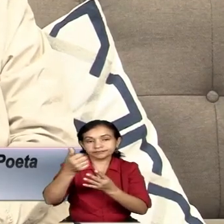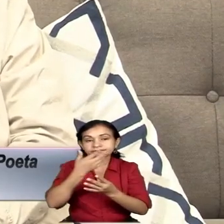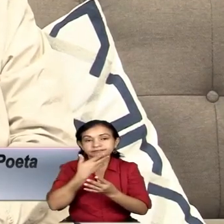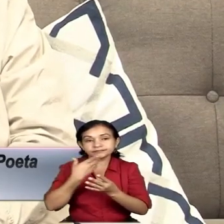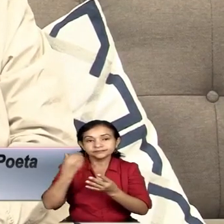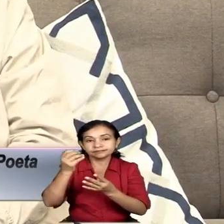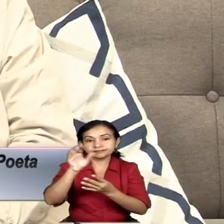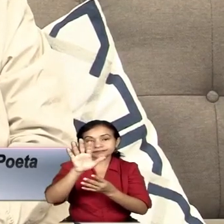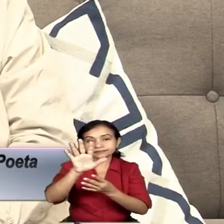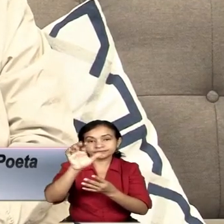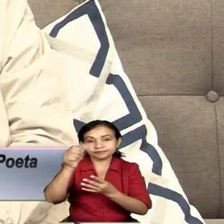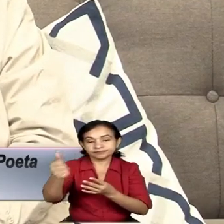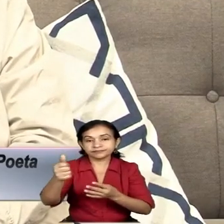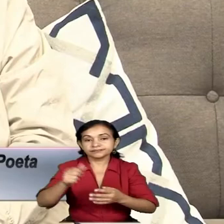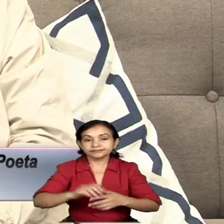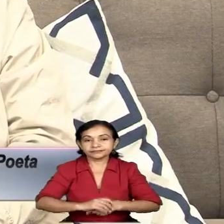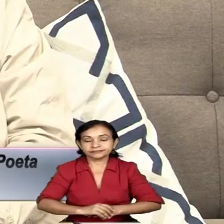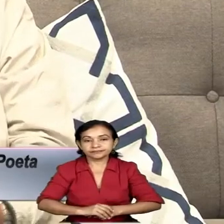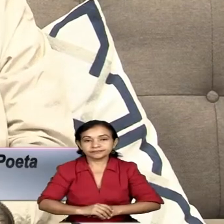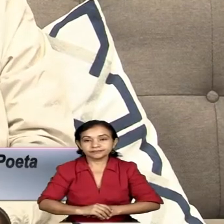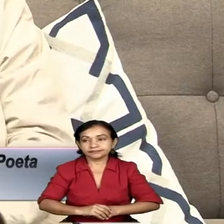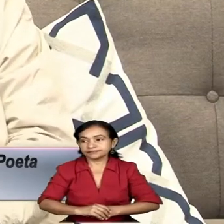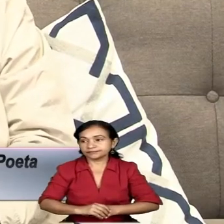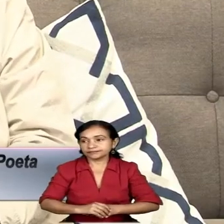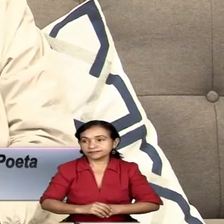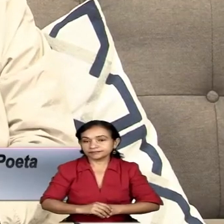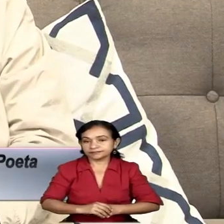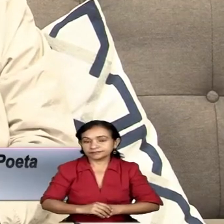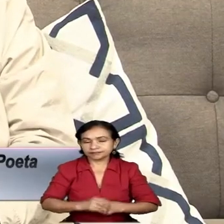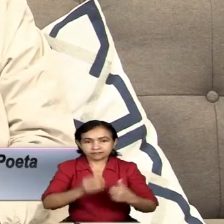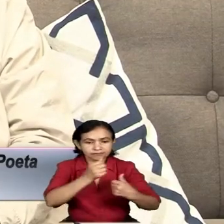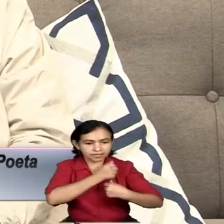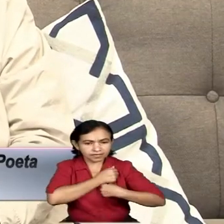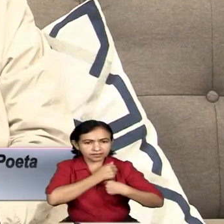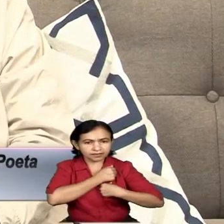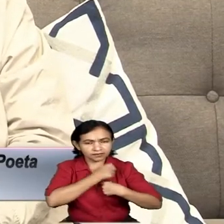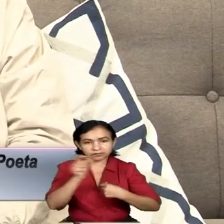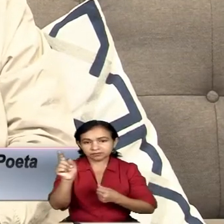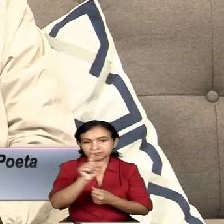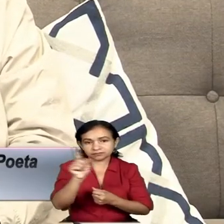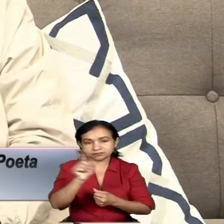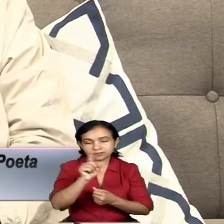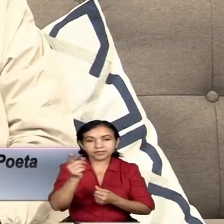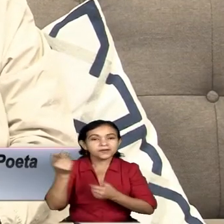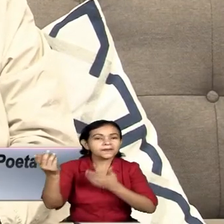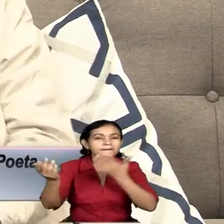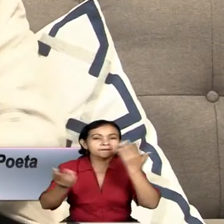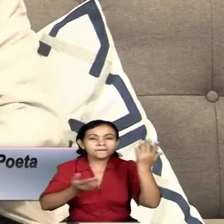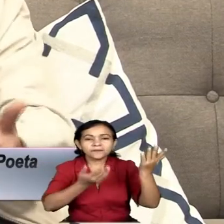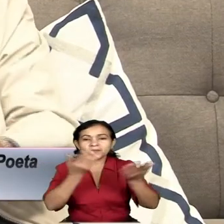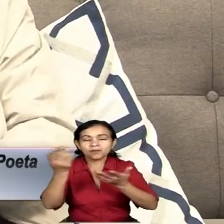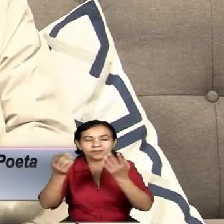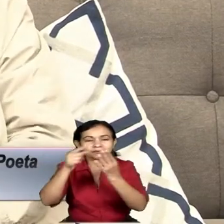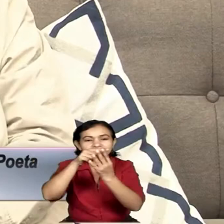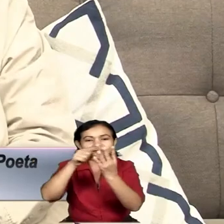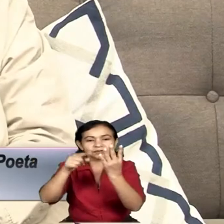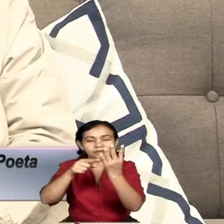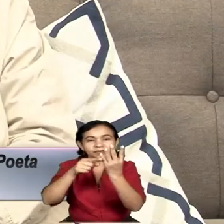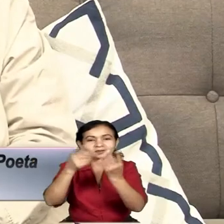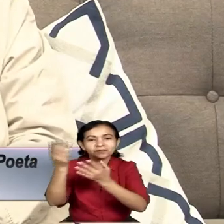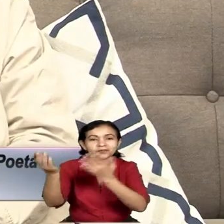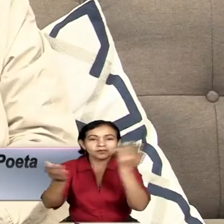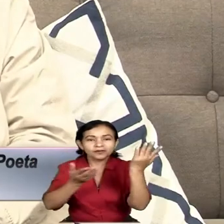del 56, no eran militares, eran poetas, los cuatro.